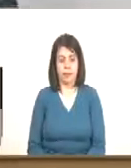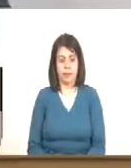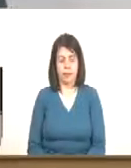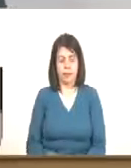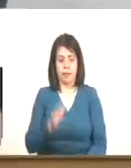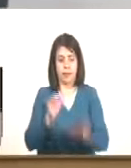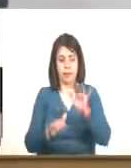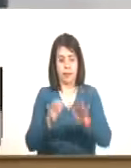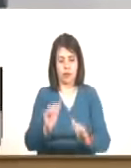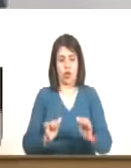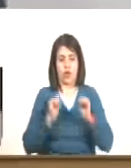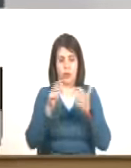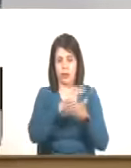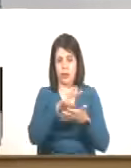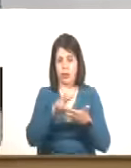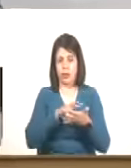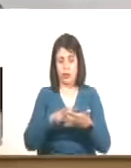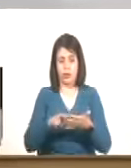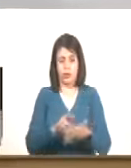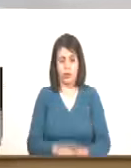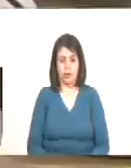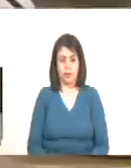Ciudadana secretaria, de inicio a la lectura.